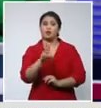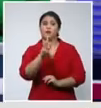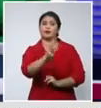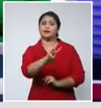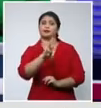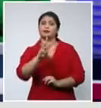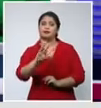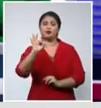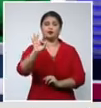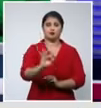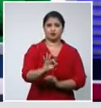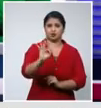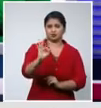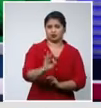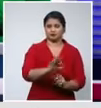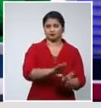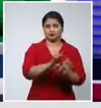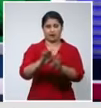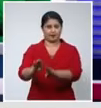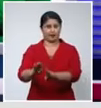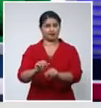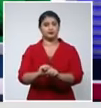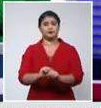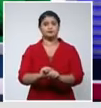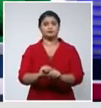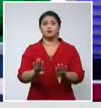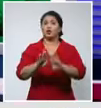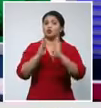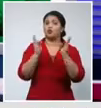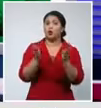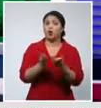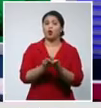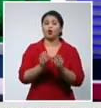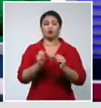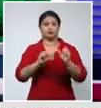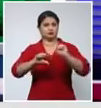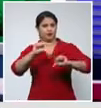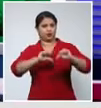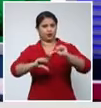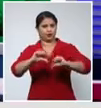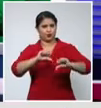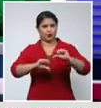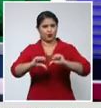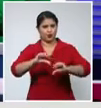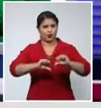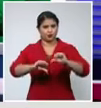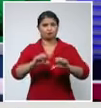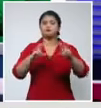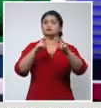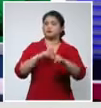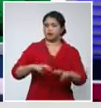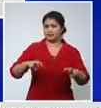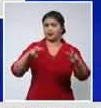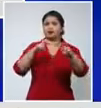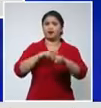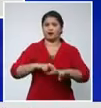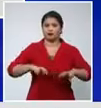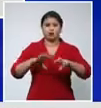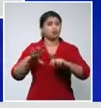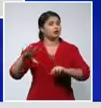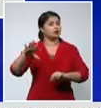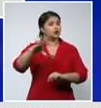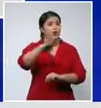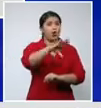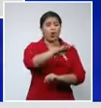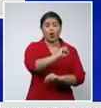2,33%. Todos los laboratorios procesaron muestras de todas las